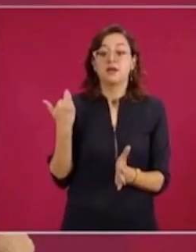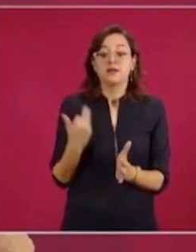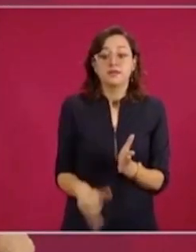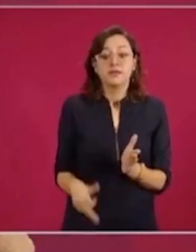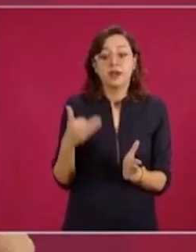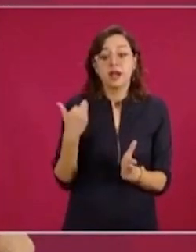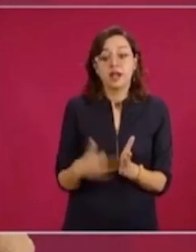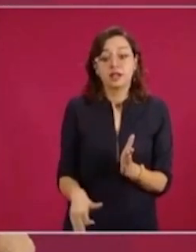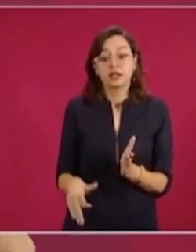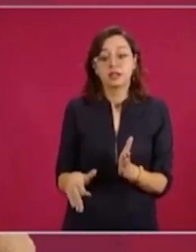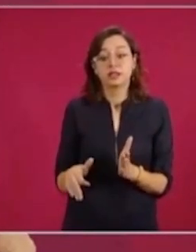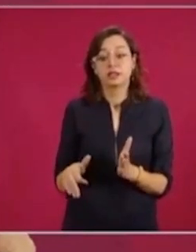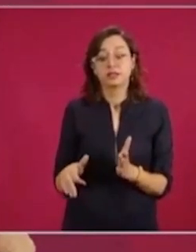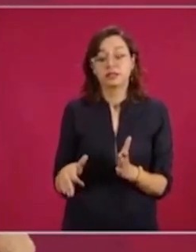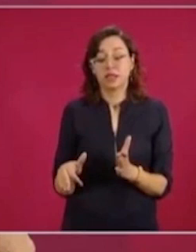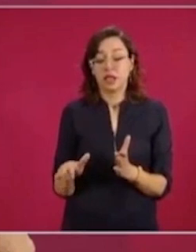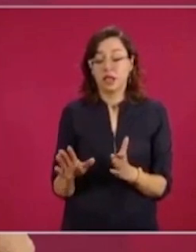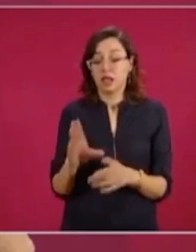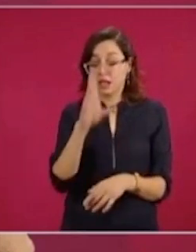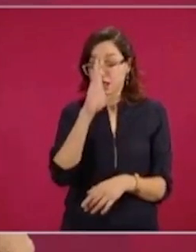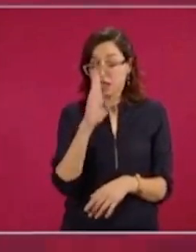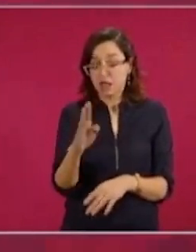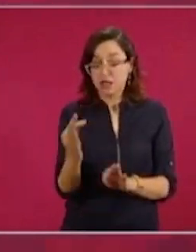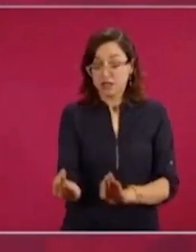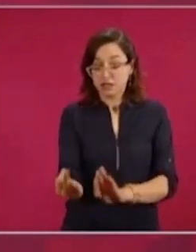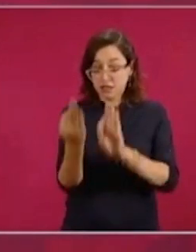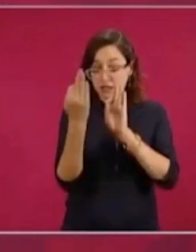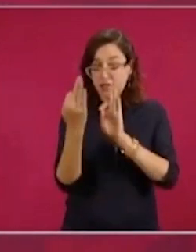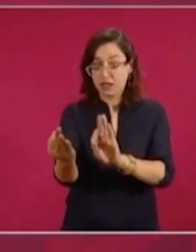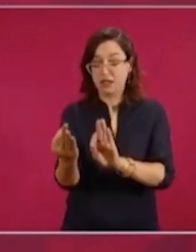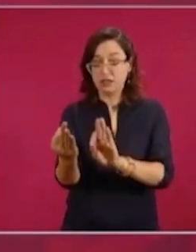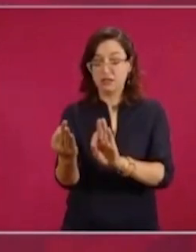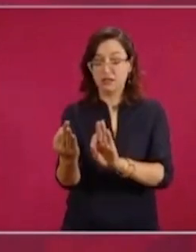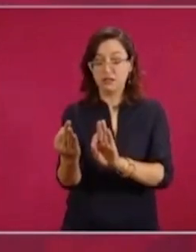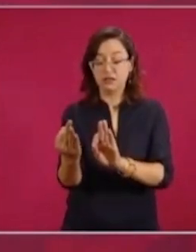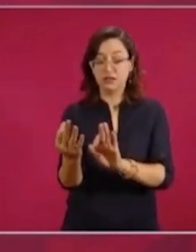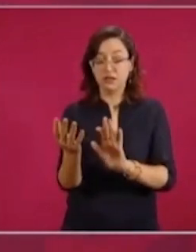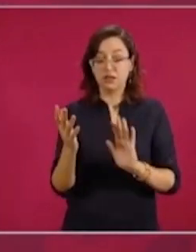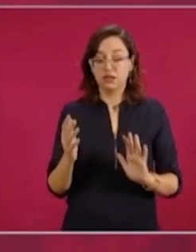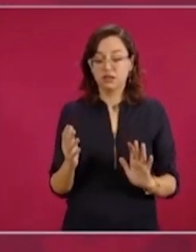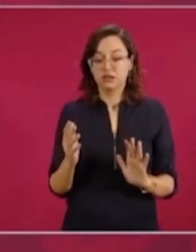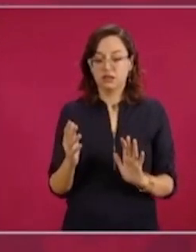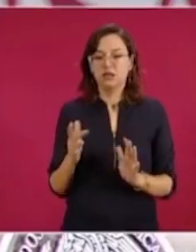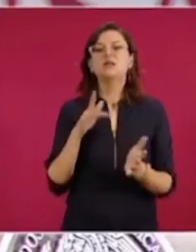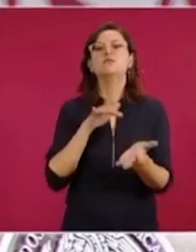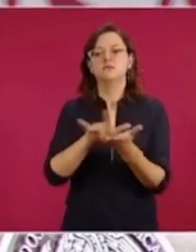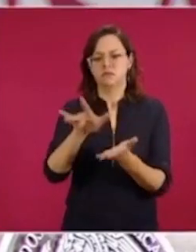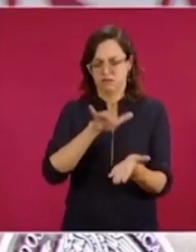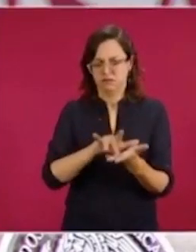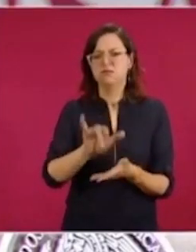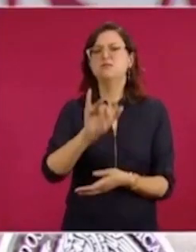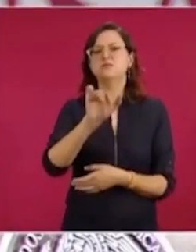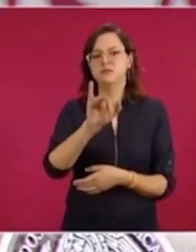de intervención directa, no es que no se vaya a apoyar,